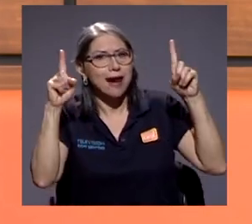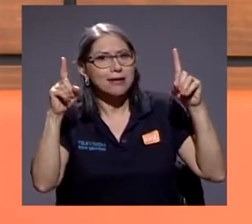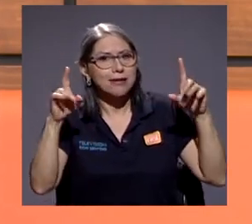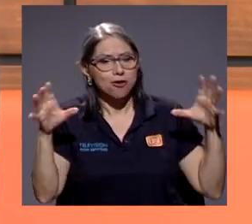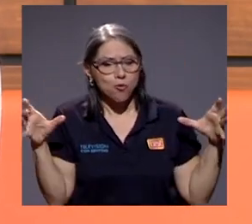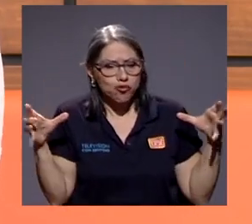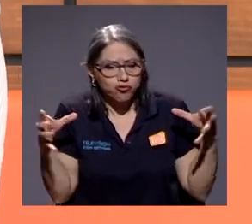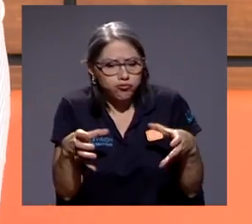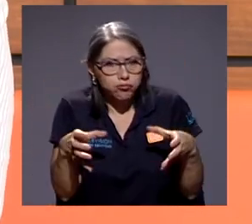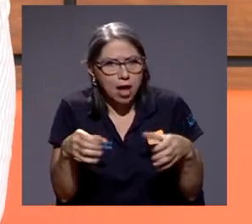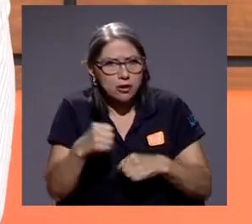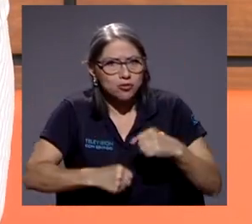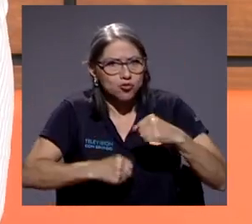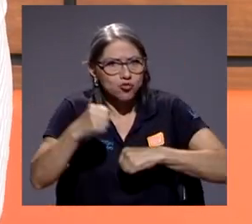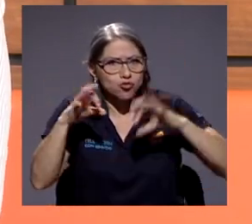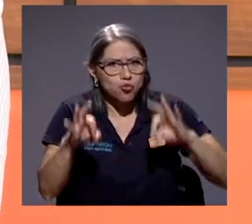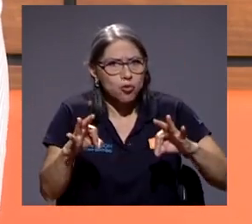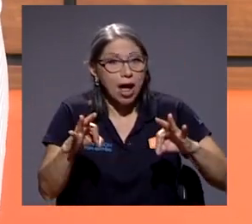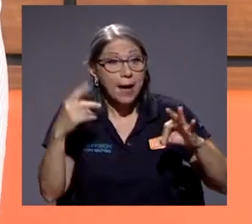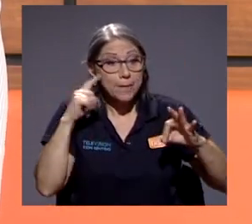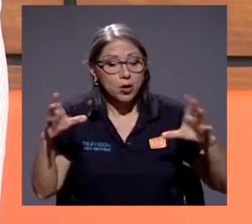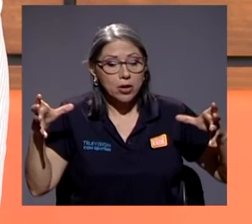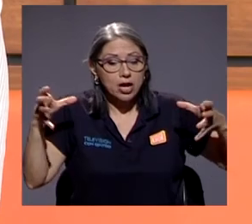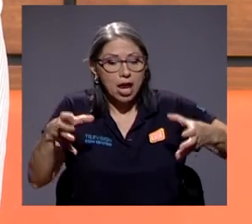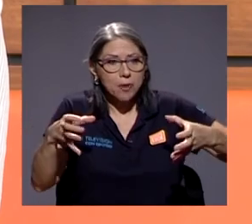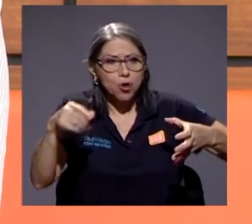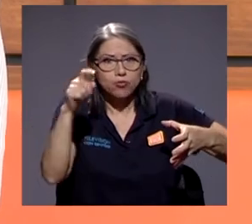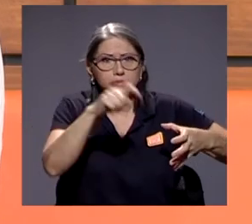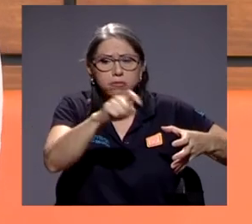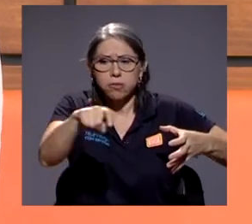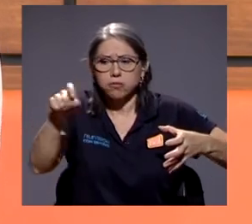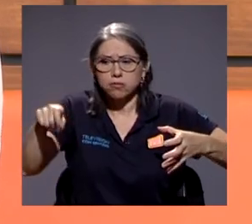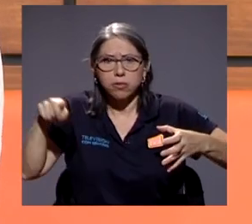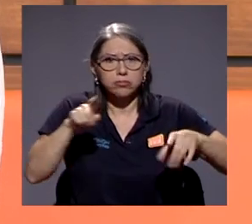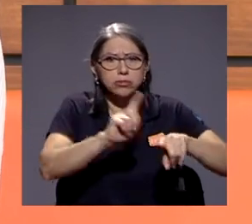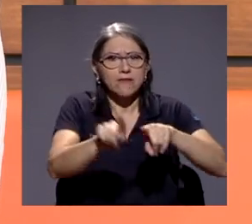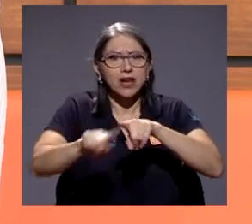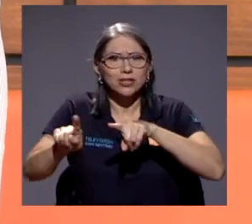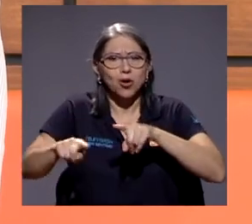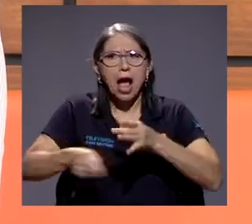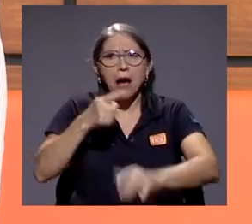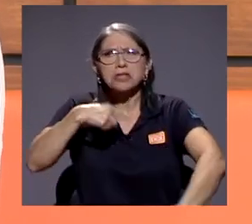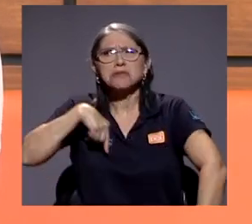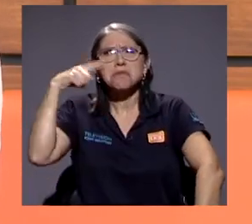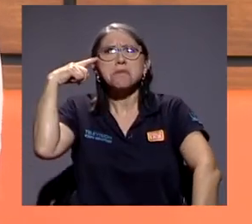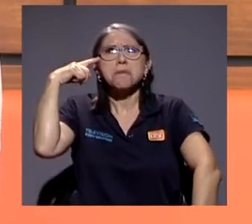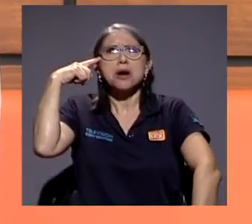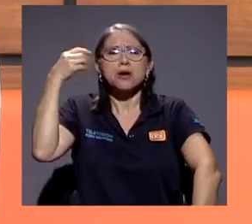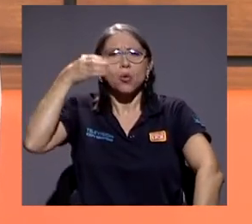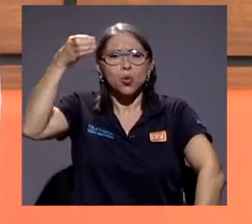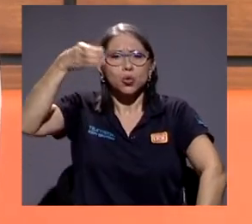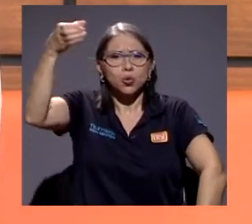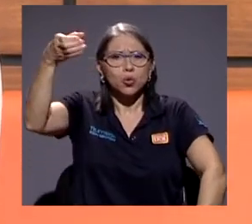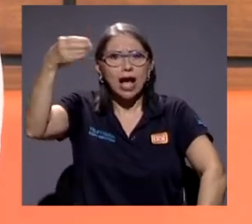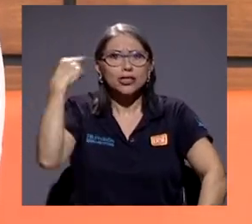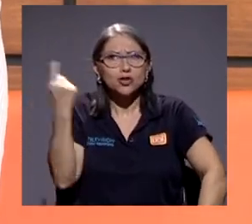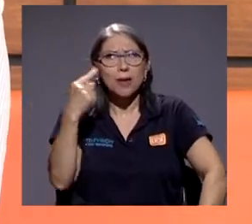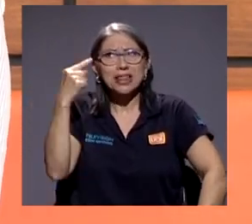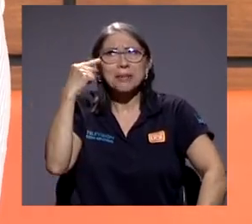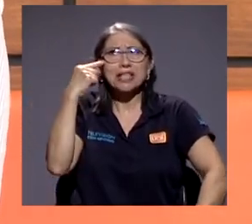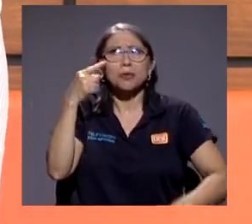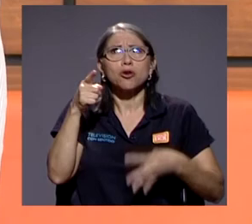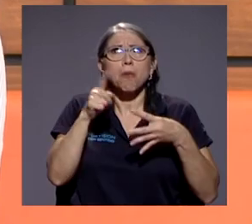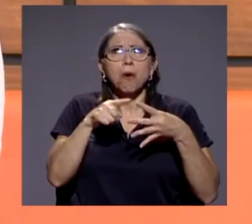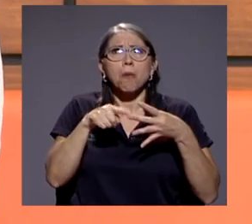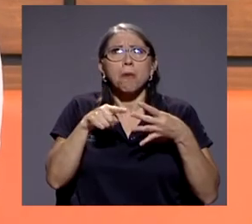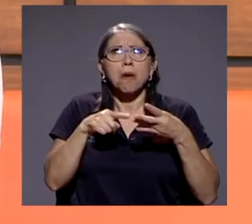verdad porque es un gremio muy diverso y a veces pensamos en cultura y pensamos como en ciertas manifestaciones artísticas en específico